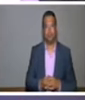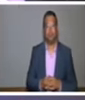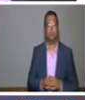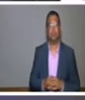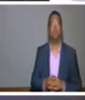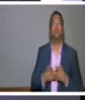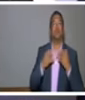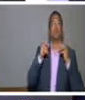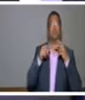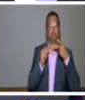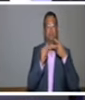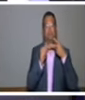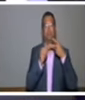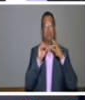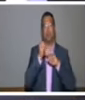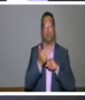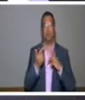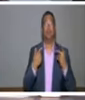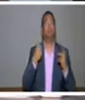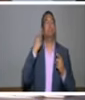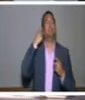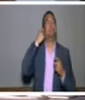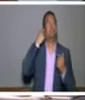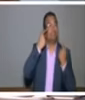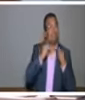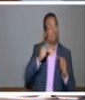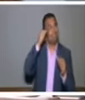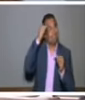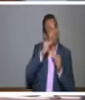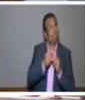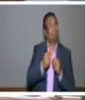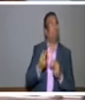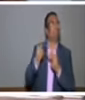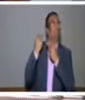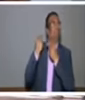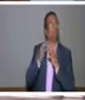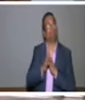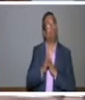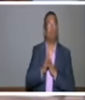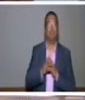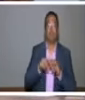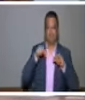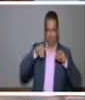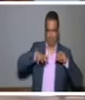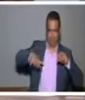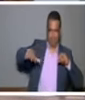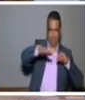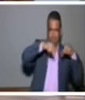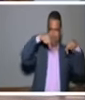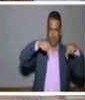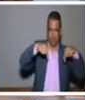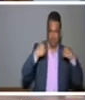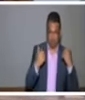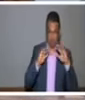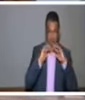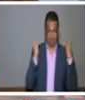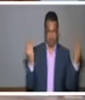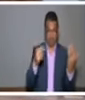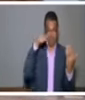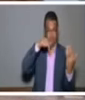Comienzo con el ambiente. Si la memoria no me traiciona, precisamente en este complejo ferial de Puerto Rico, en